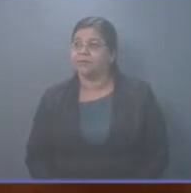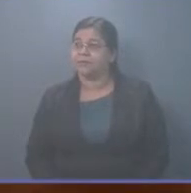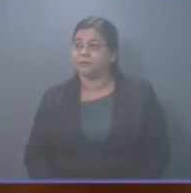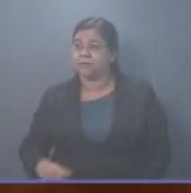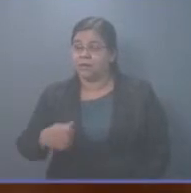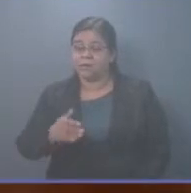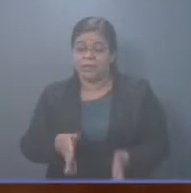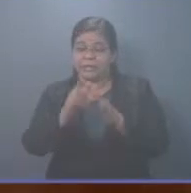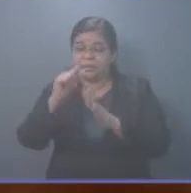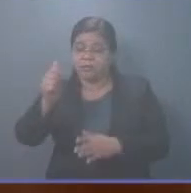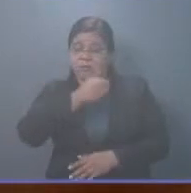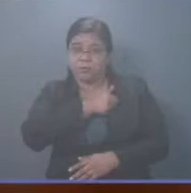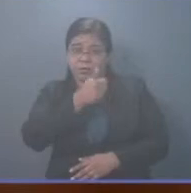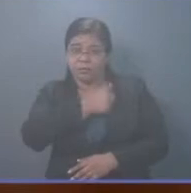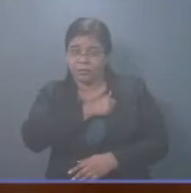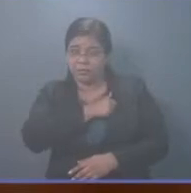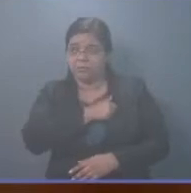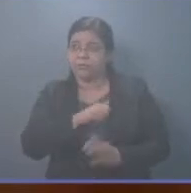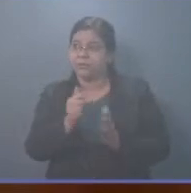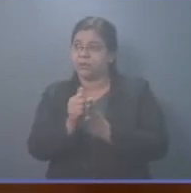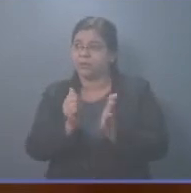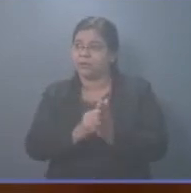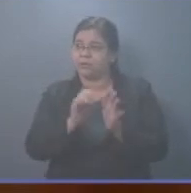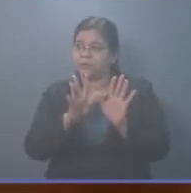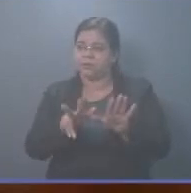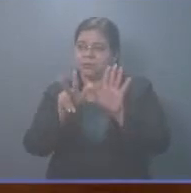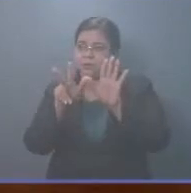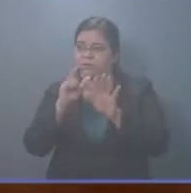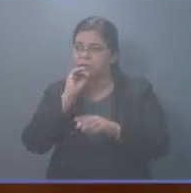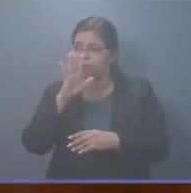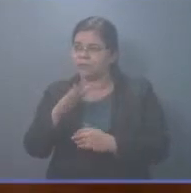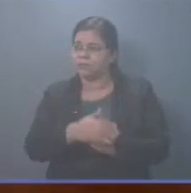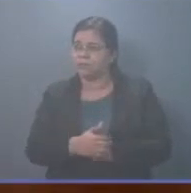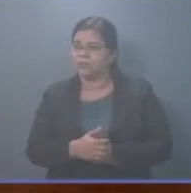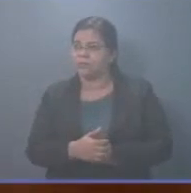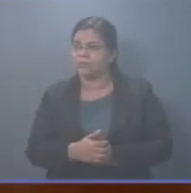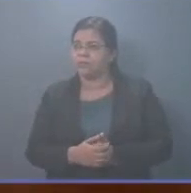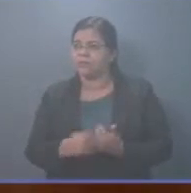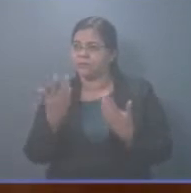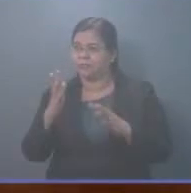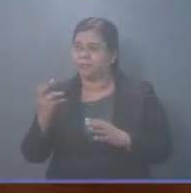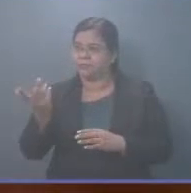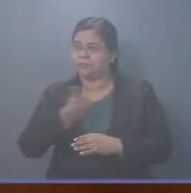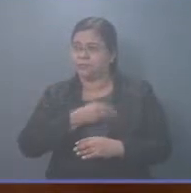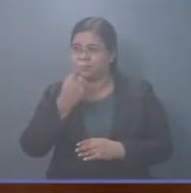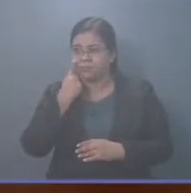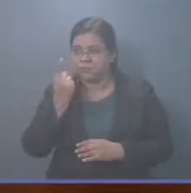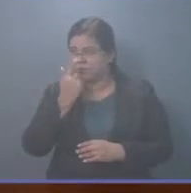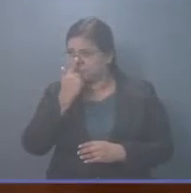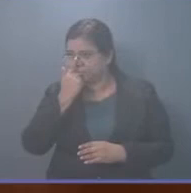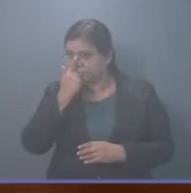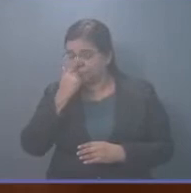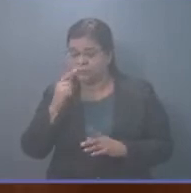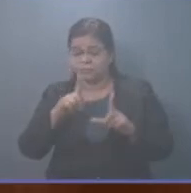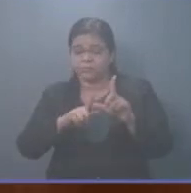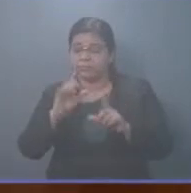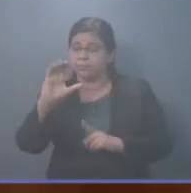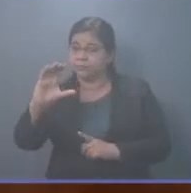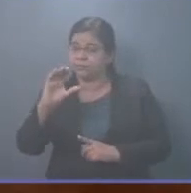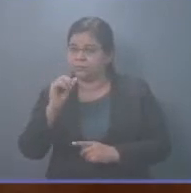Obligaciones de las instituciones de previsión social, artículo 18. Aquí se observan el literal